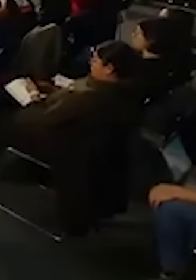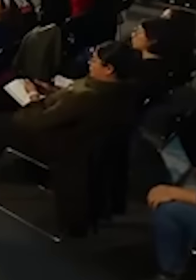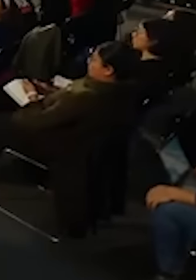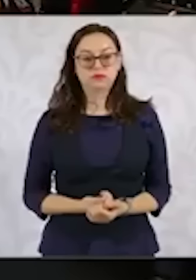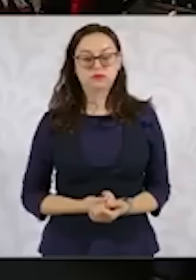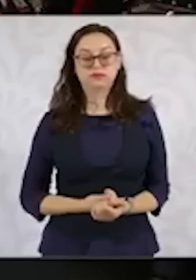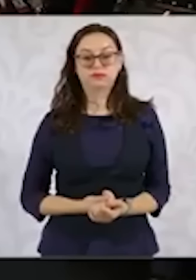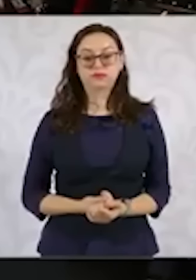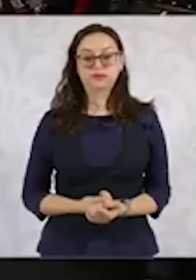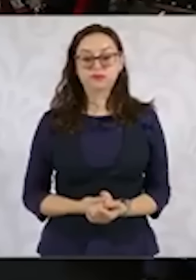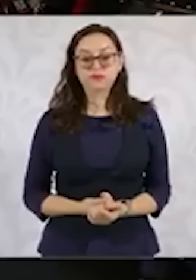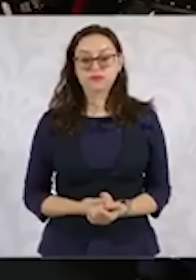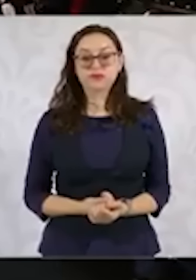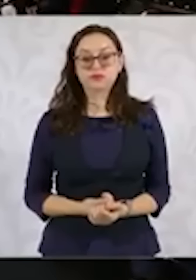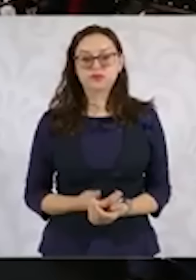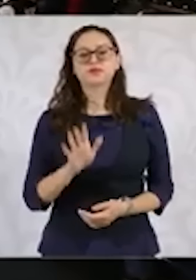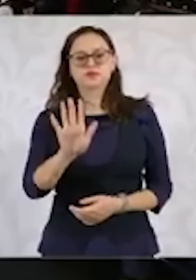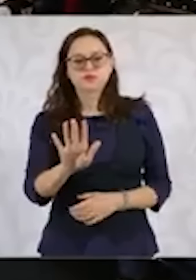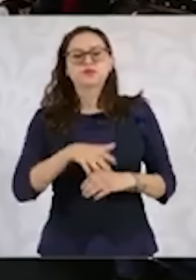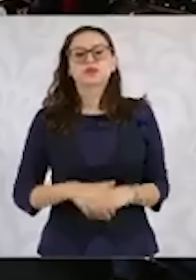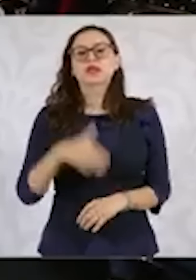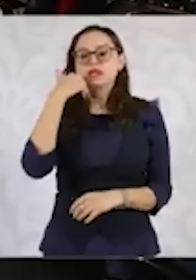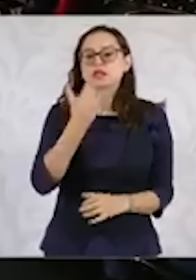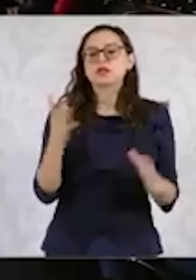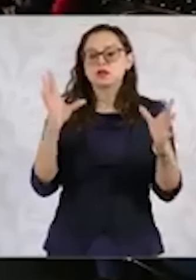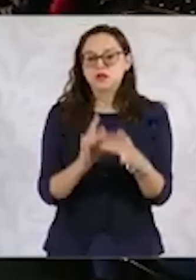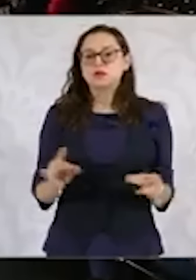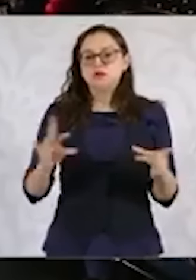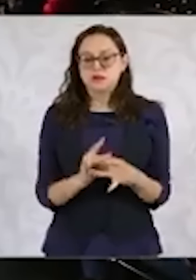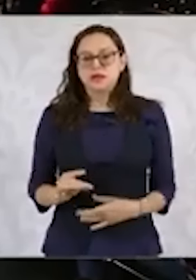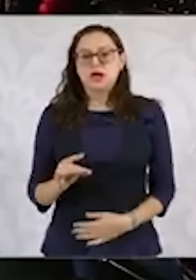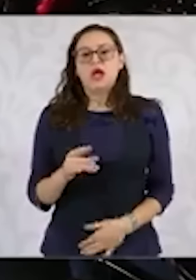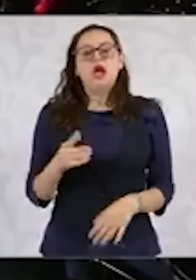Bueno, nada más déjenme comentar sobre la iniciativa. Ahora,